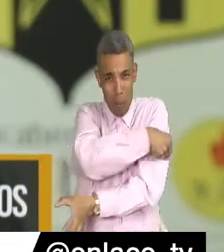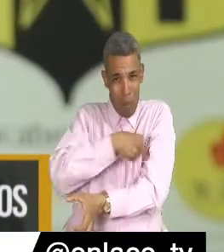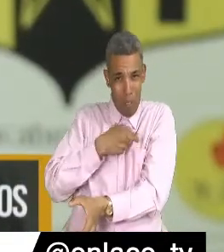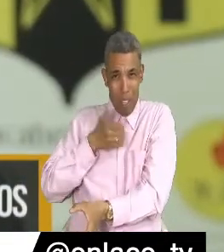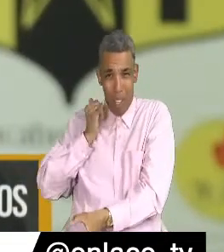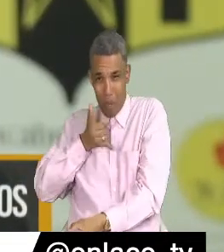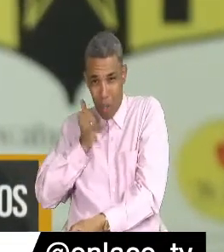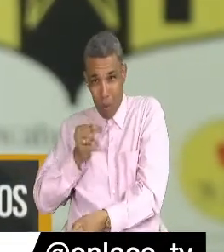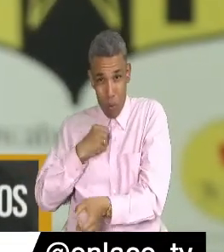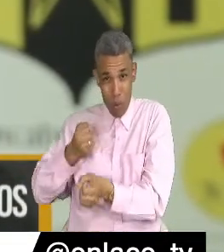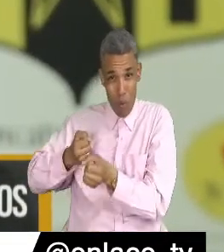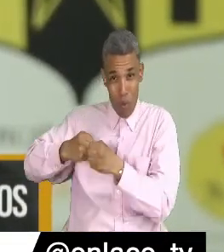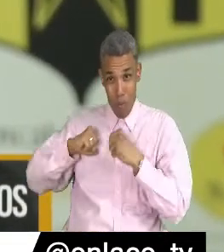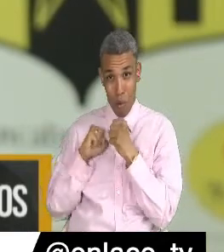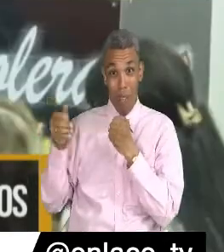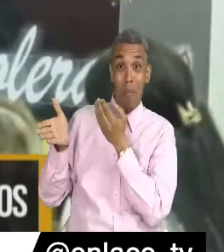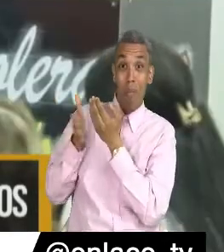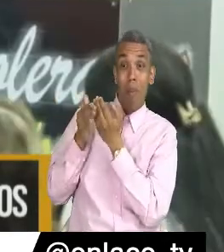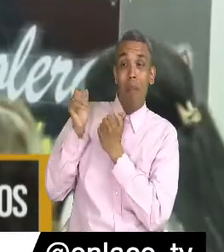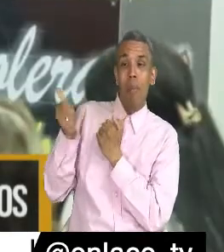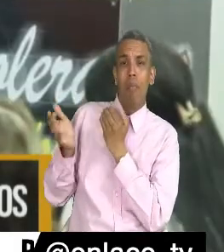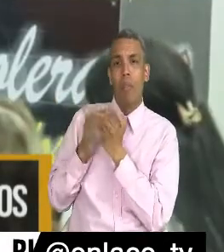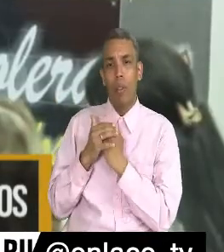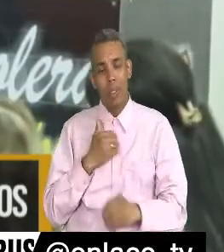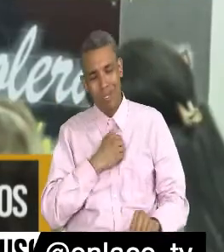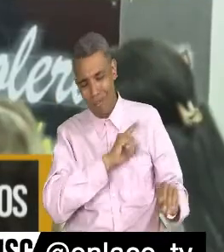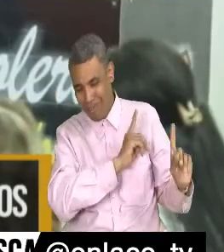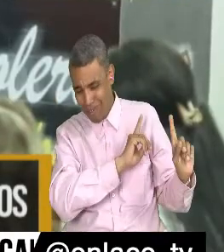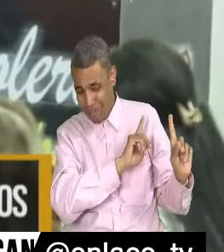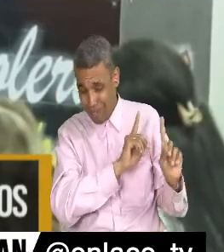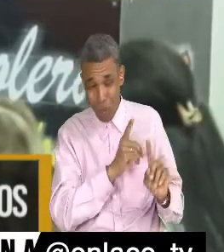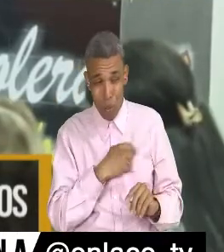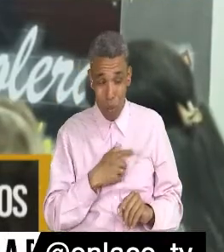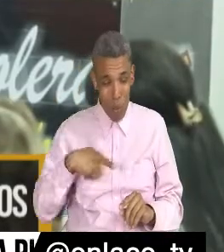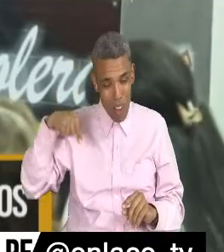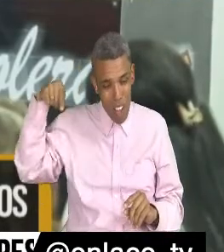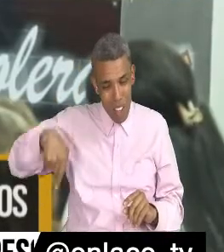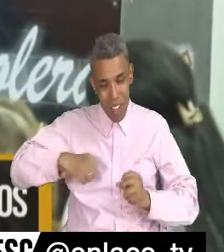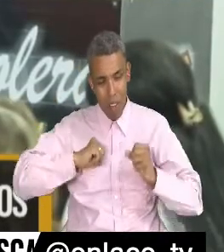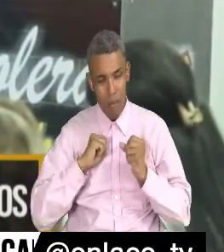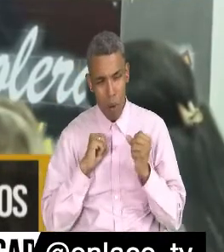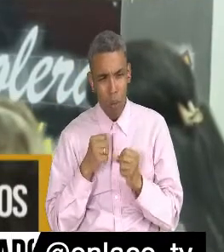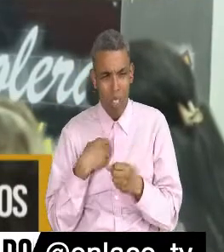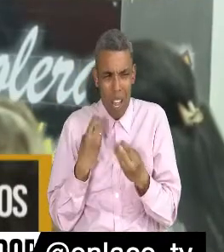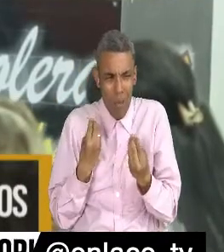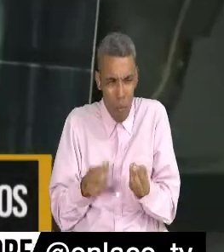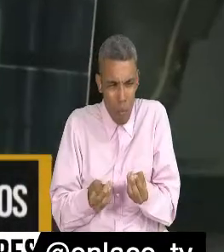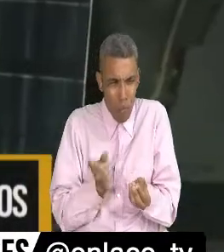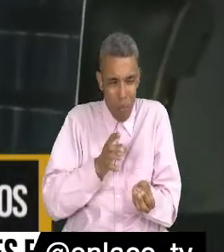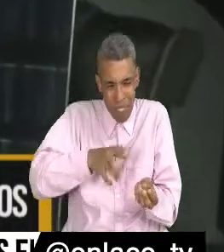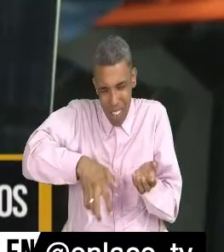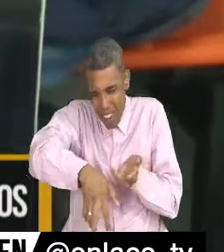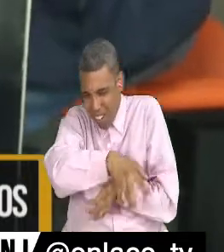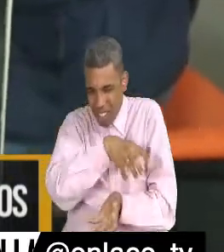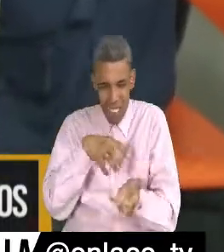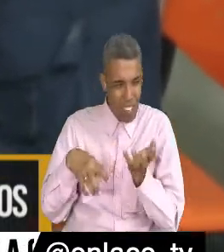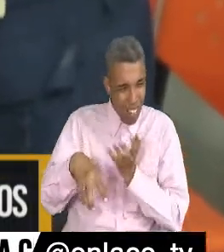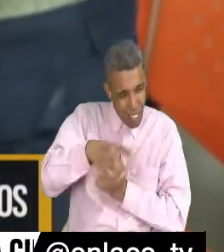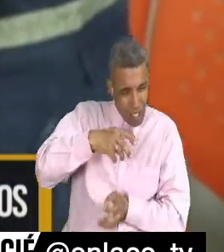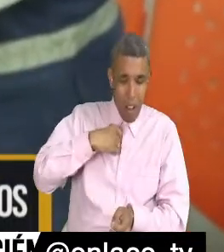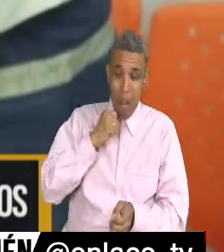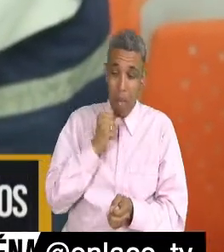Bogotá, bajo una situación que nos informan de un desorden público que se ha presentado en un encuentro deportivo entre Millonarios y otro